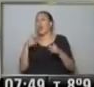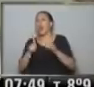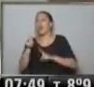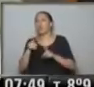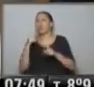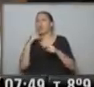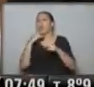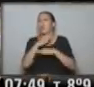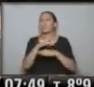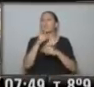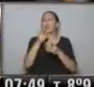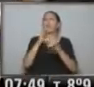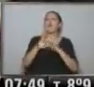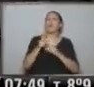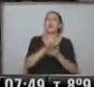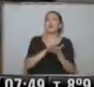eh cada caso en particular Gracias Raúl